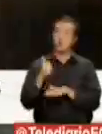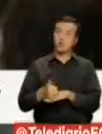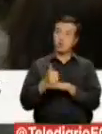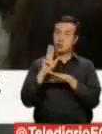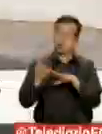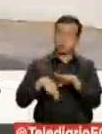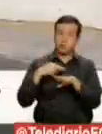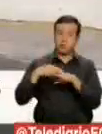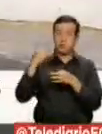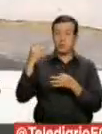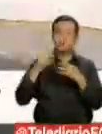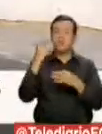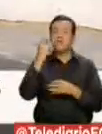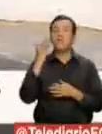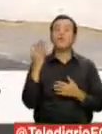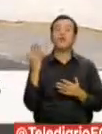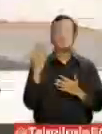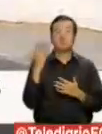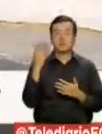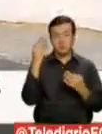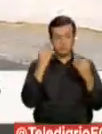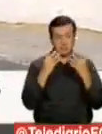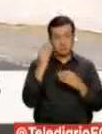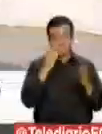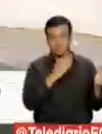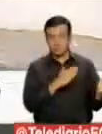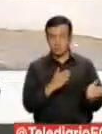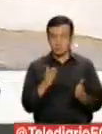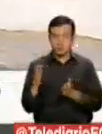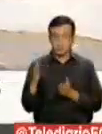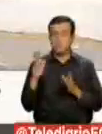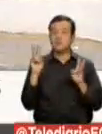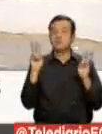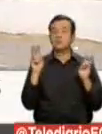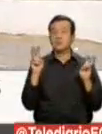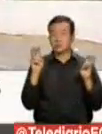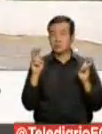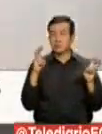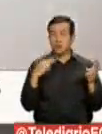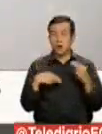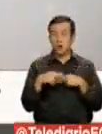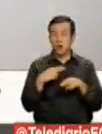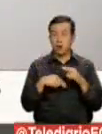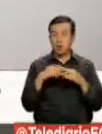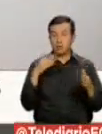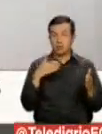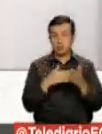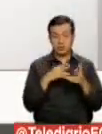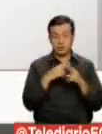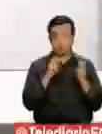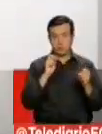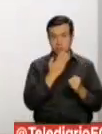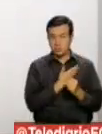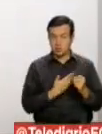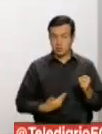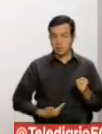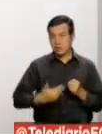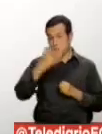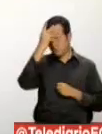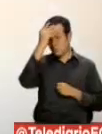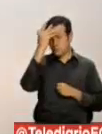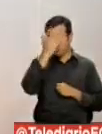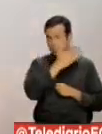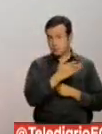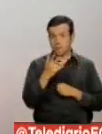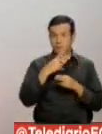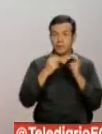Nacional de Justicia fije la fecha para la audiencia de formulación de cargos por el delito de peculado en contra del ex vicepresidente Jorge Glass,